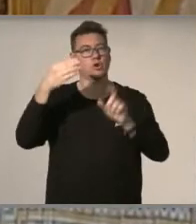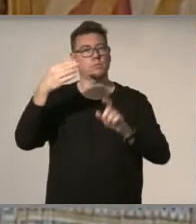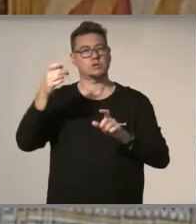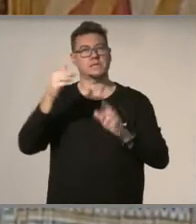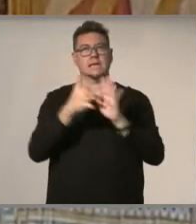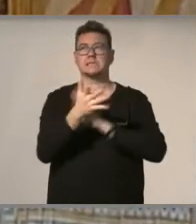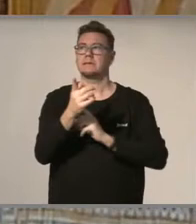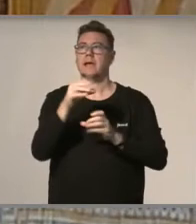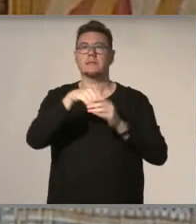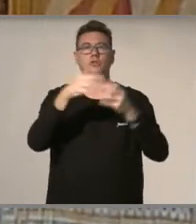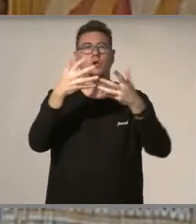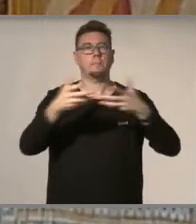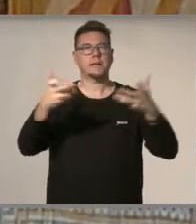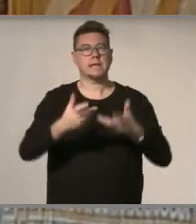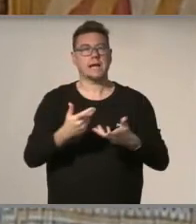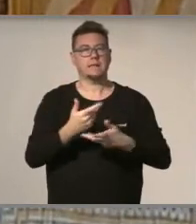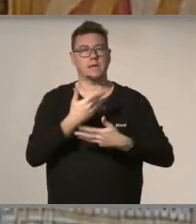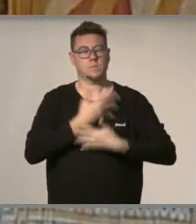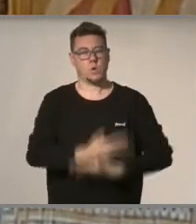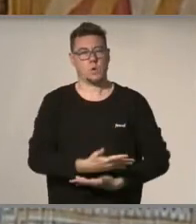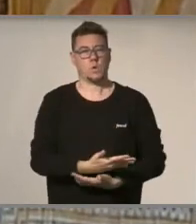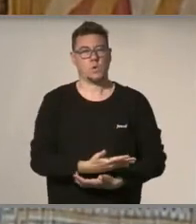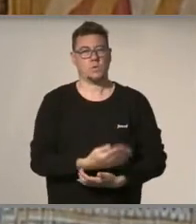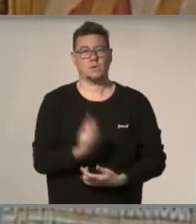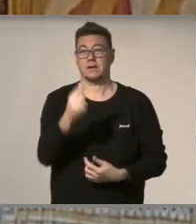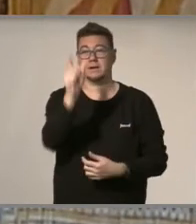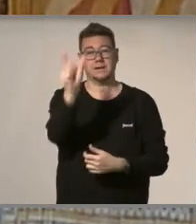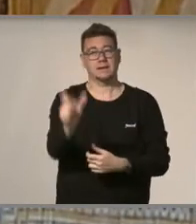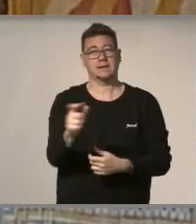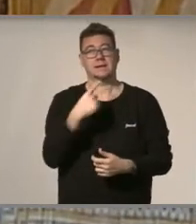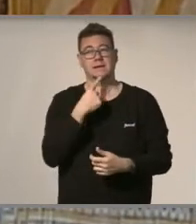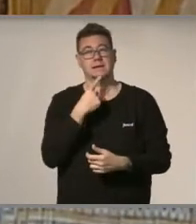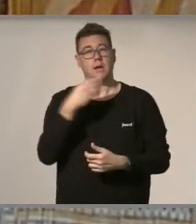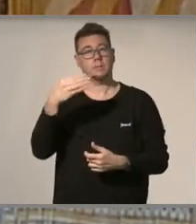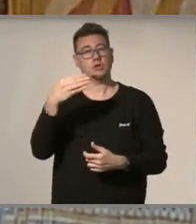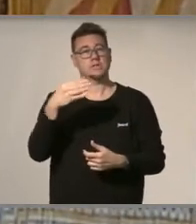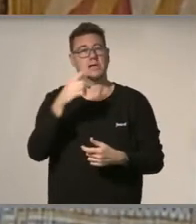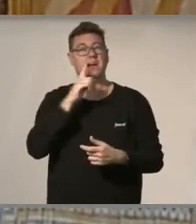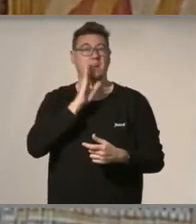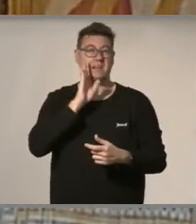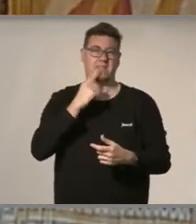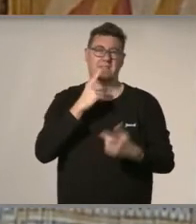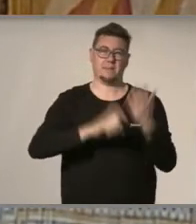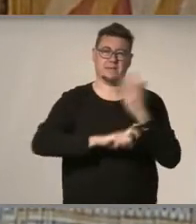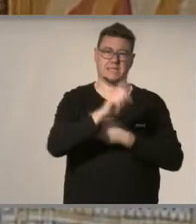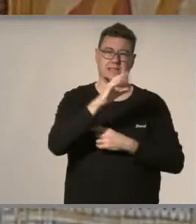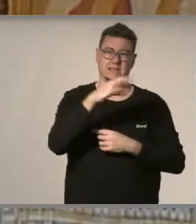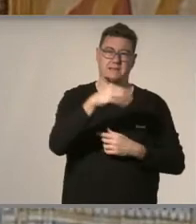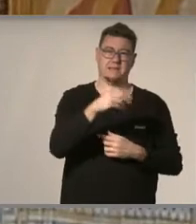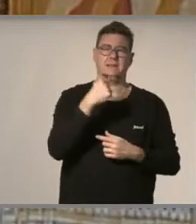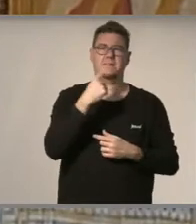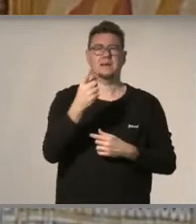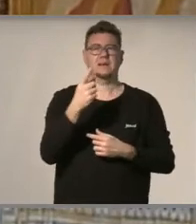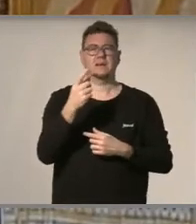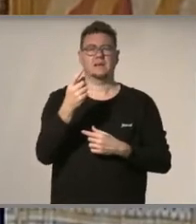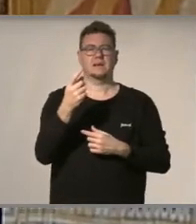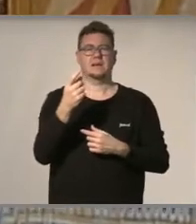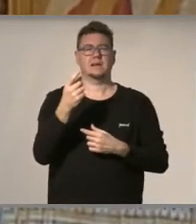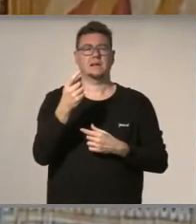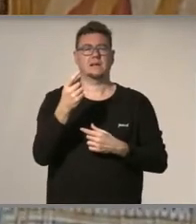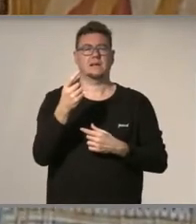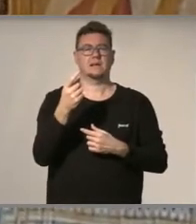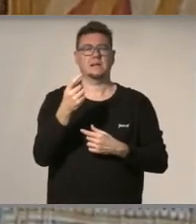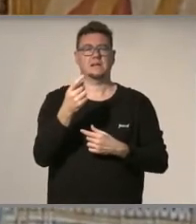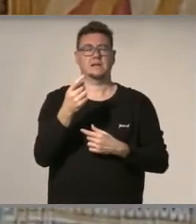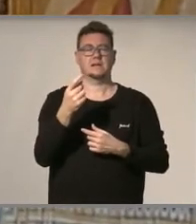de generosidad. Él, que fue, como bien decía, el presidente de la Fundación, el presidente de la Taula de Fuerzas Políticas y